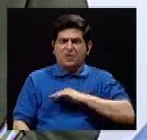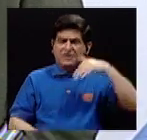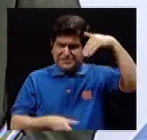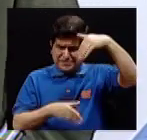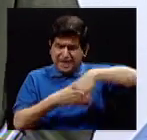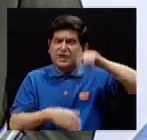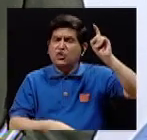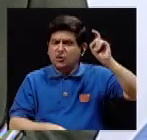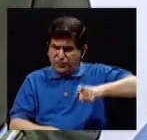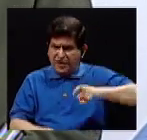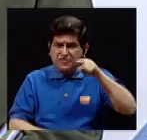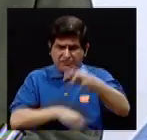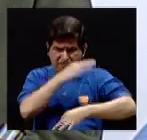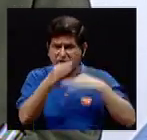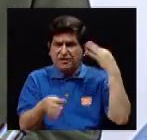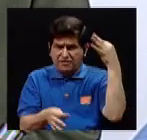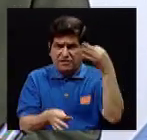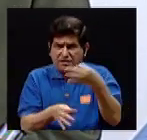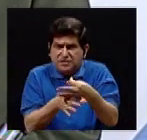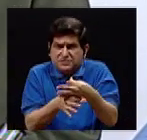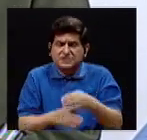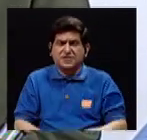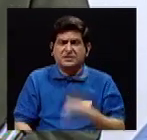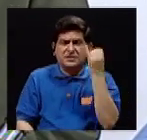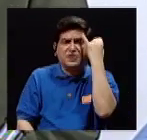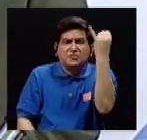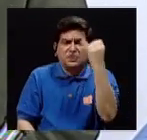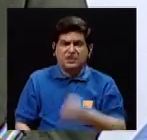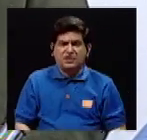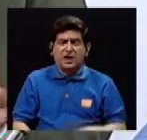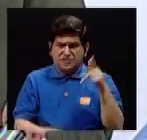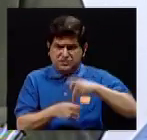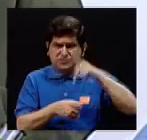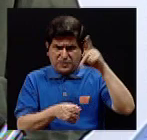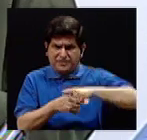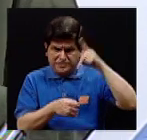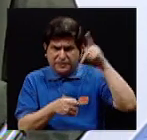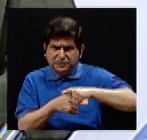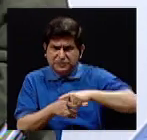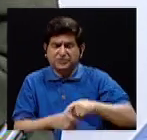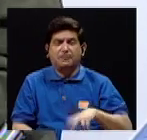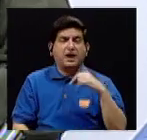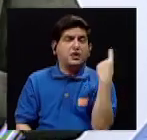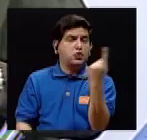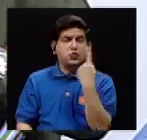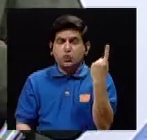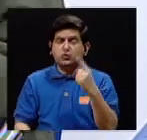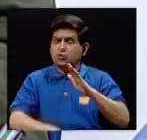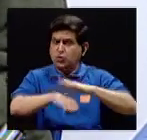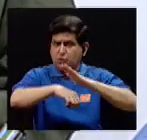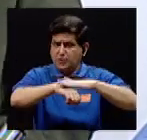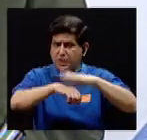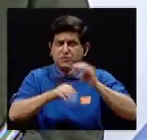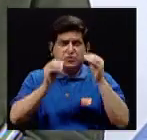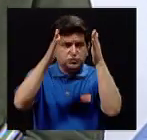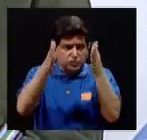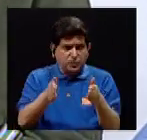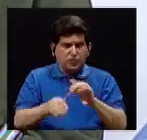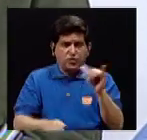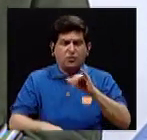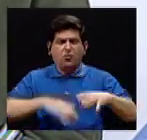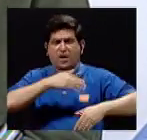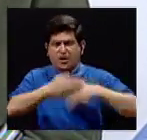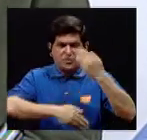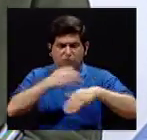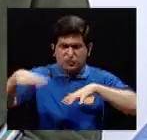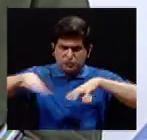estar inmerso en este tipo de de ideas y debe participar no solo con permisos a los maestros sino